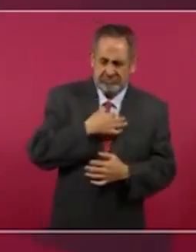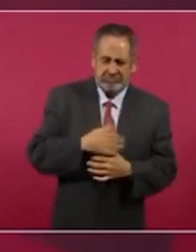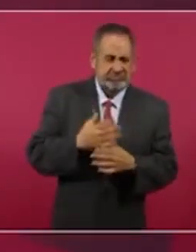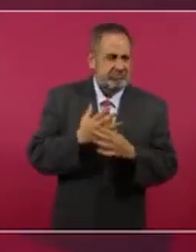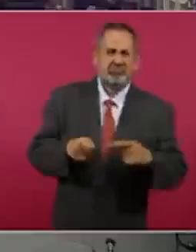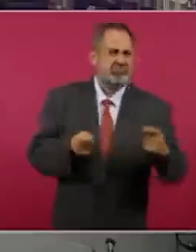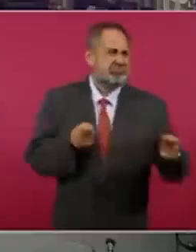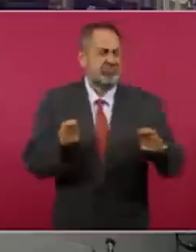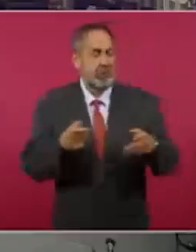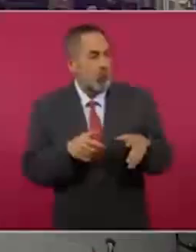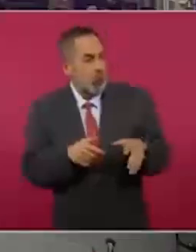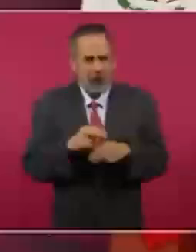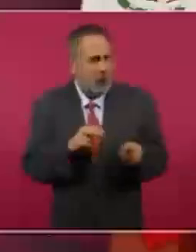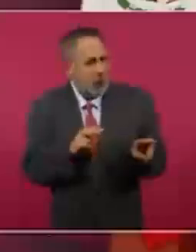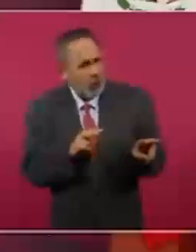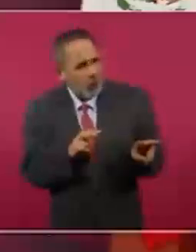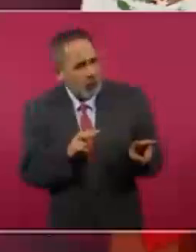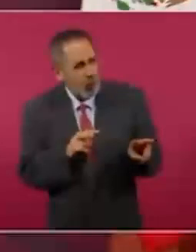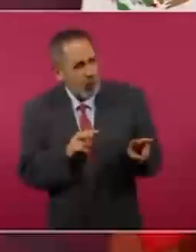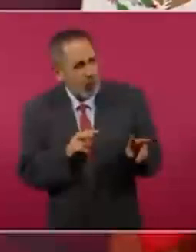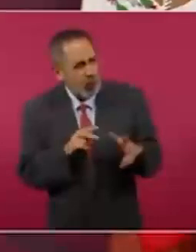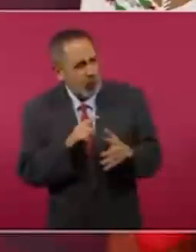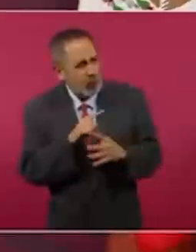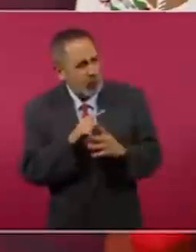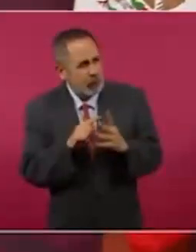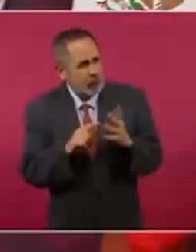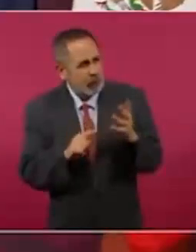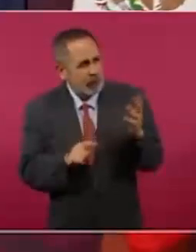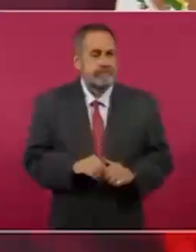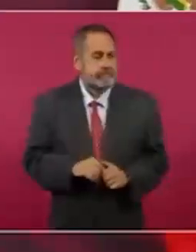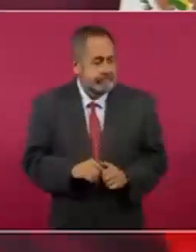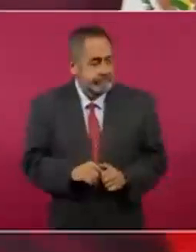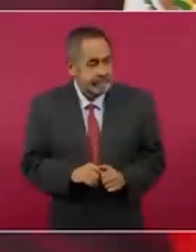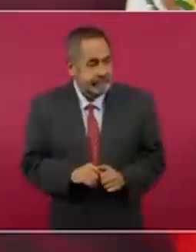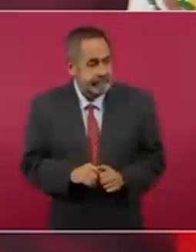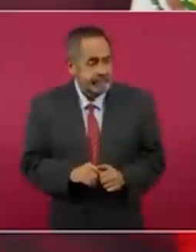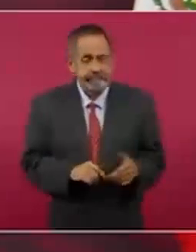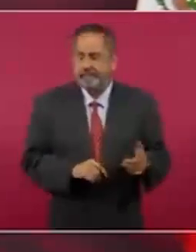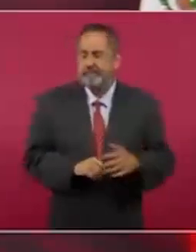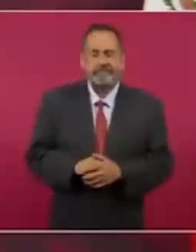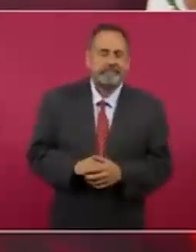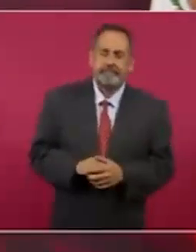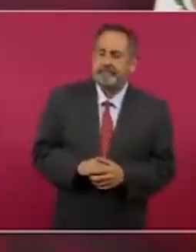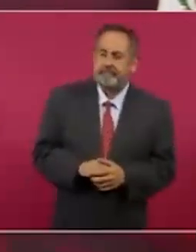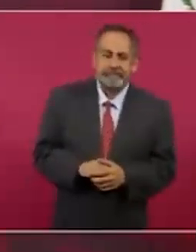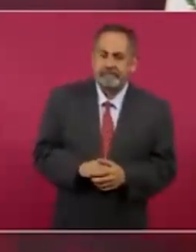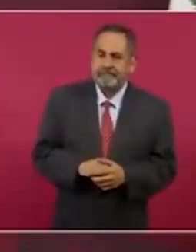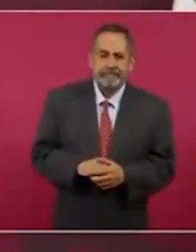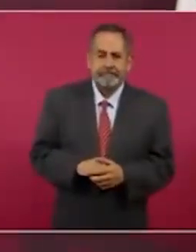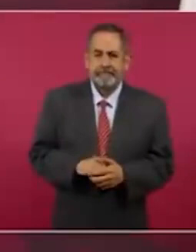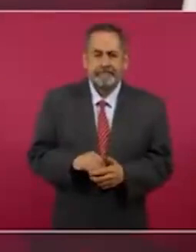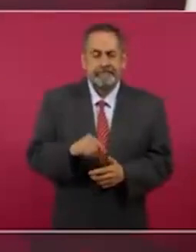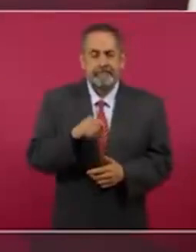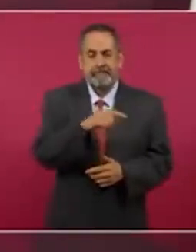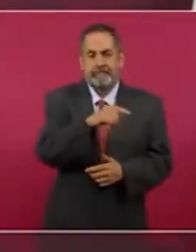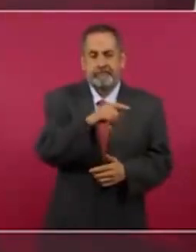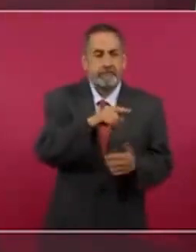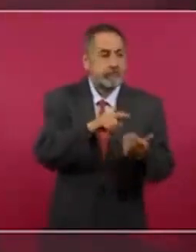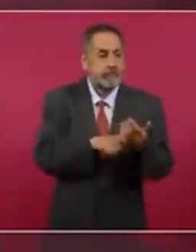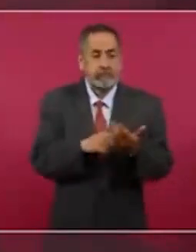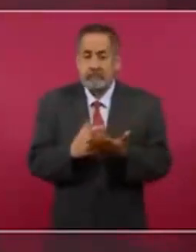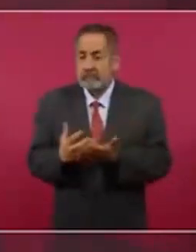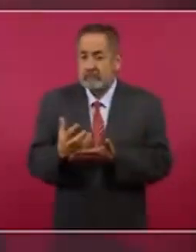de poder. Eso es lo que se sabe y resulta hasta muy